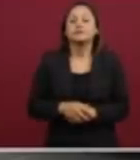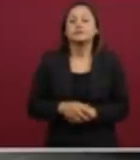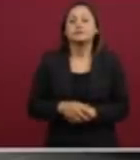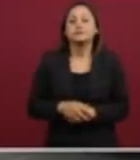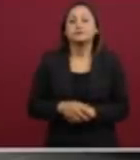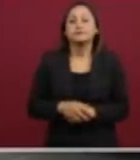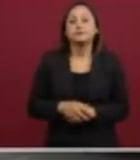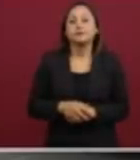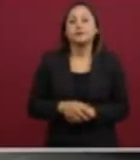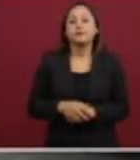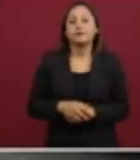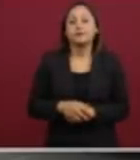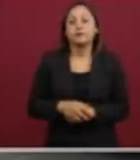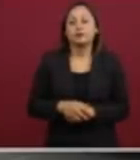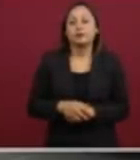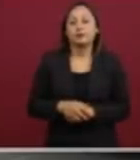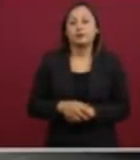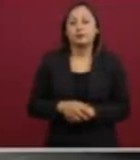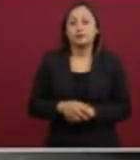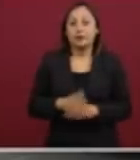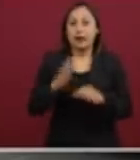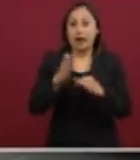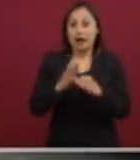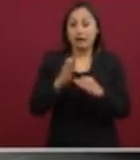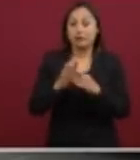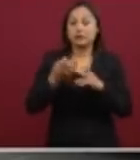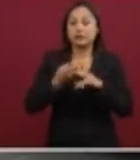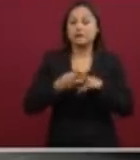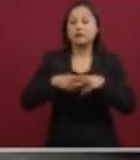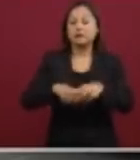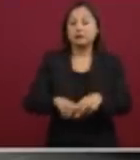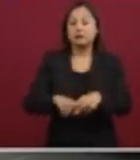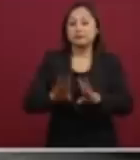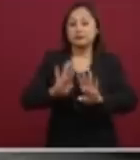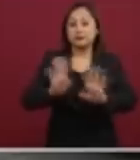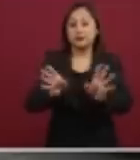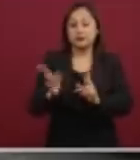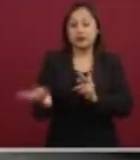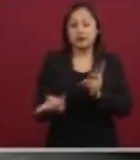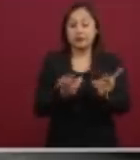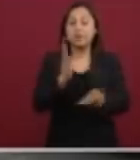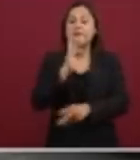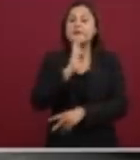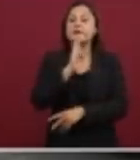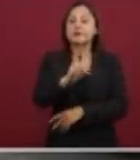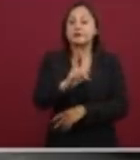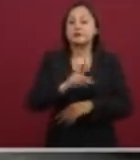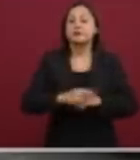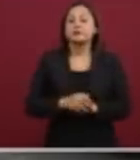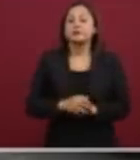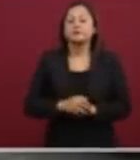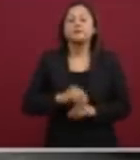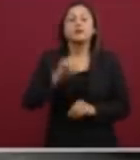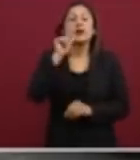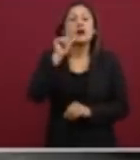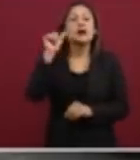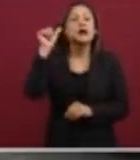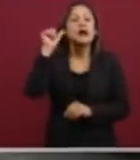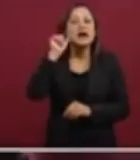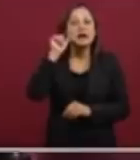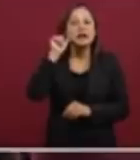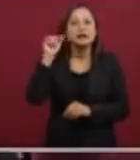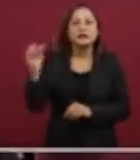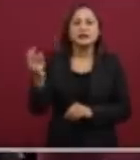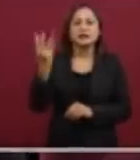porque ya abrimos la sesión de preguntas y respuestas, ayer se quedaron pendientes tres